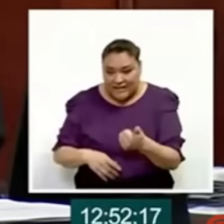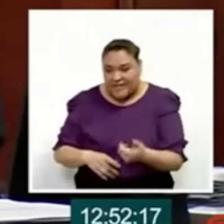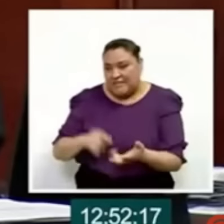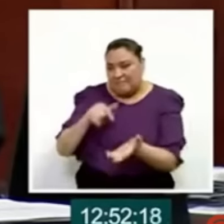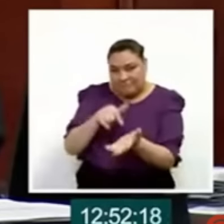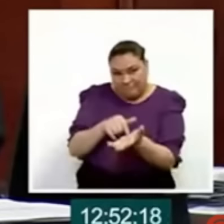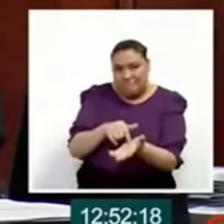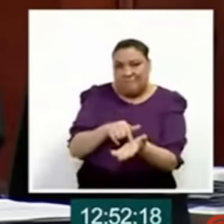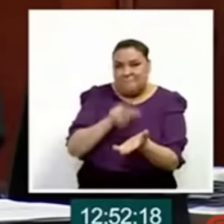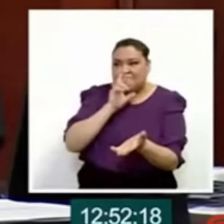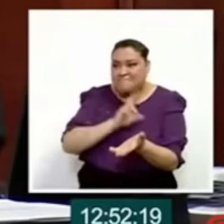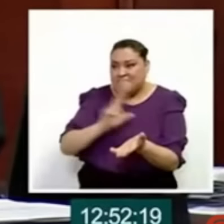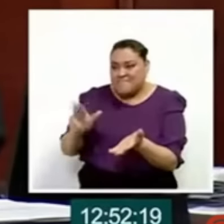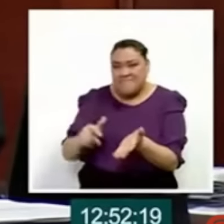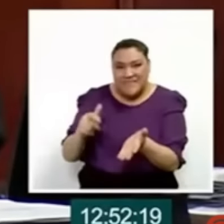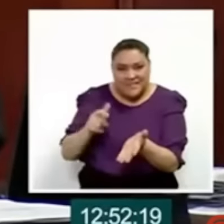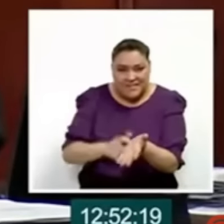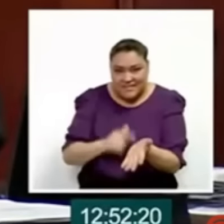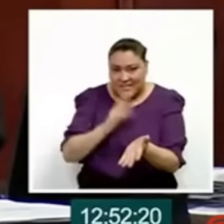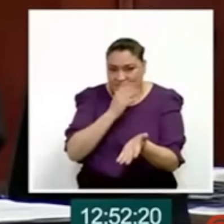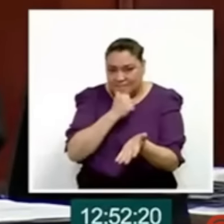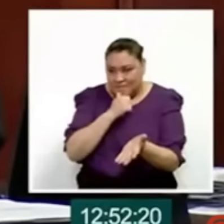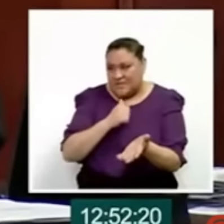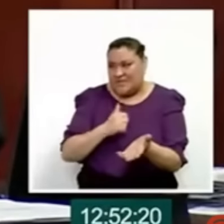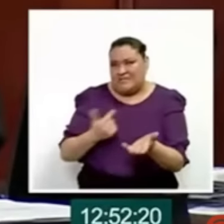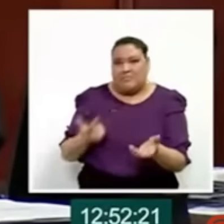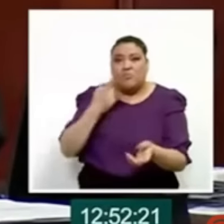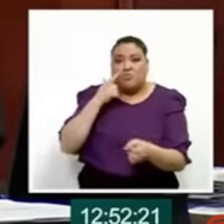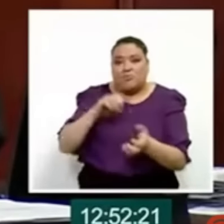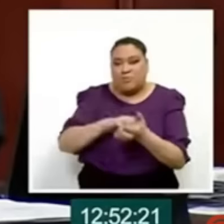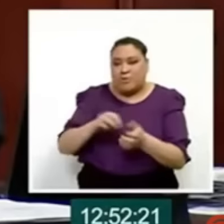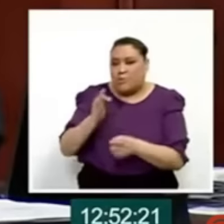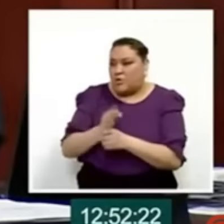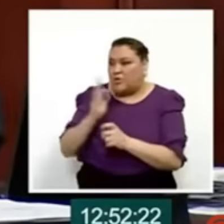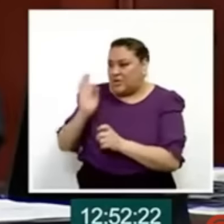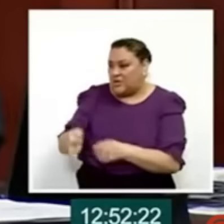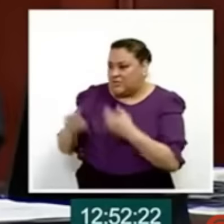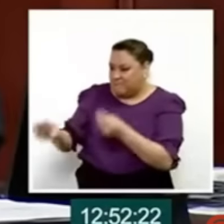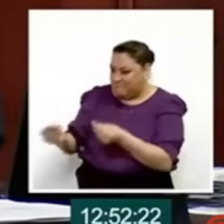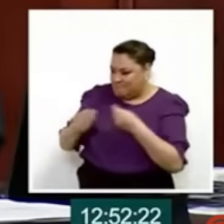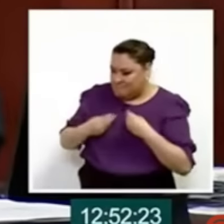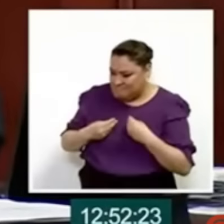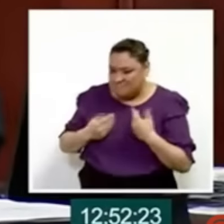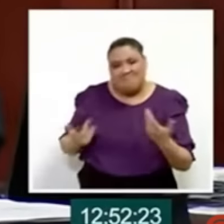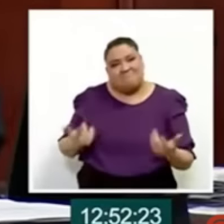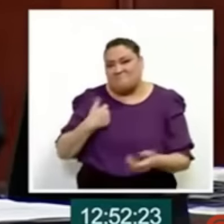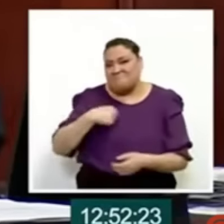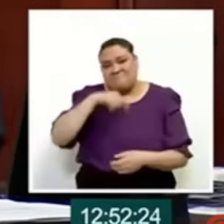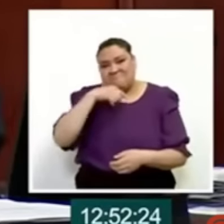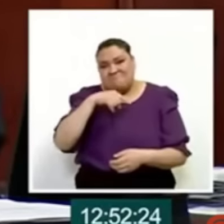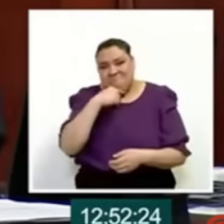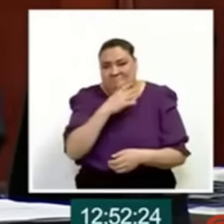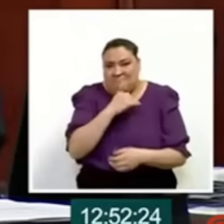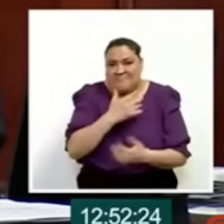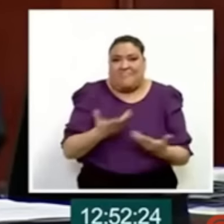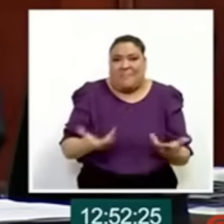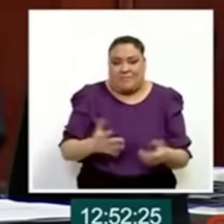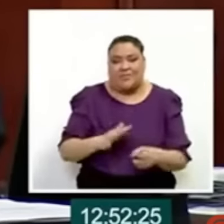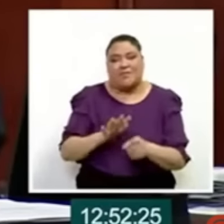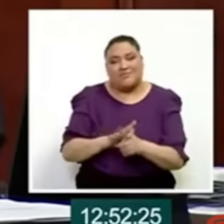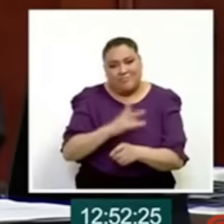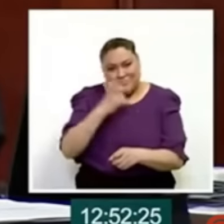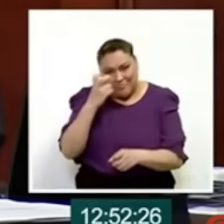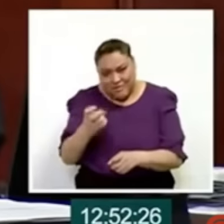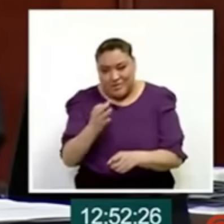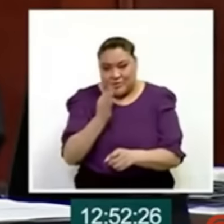pues un montón de necesidades y servicios que hay en el país, ¿no? De eso es de lo que se trata en el fondo estos asuntos. Yo, por supuesto, pues los